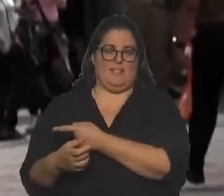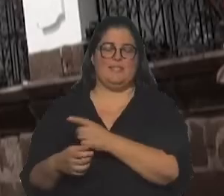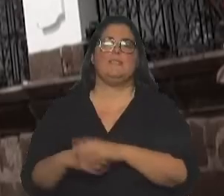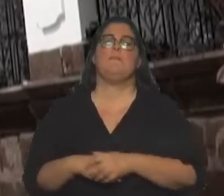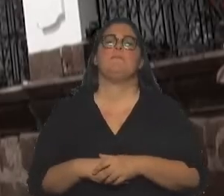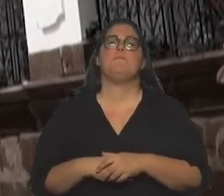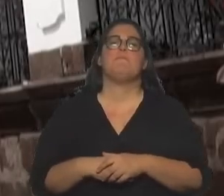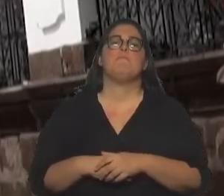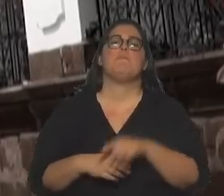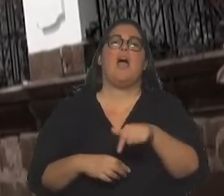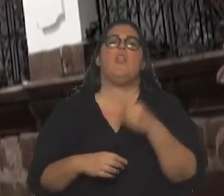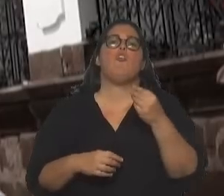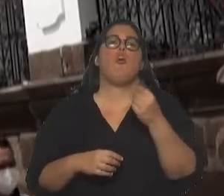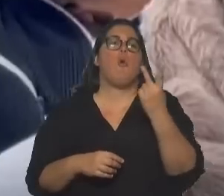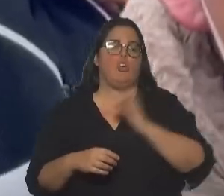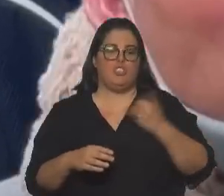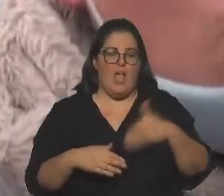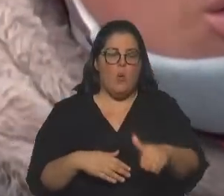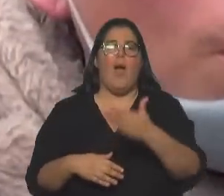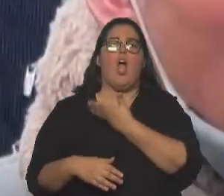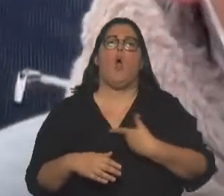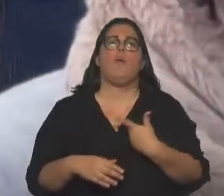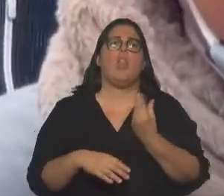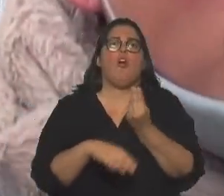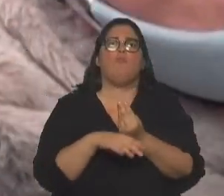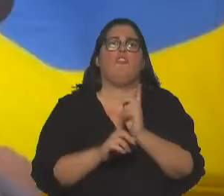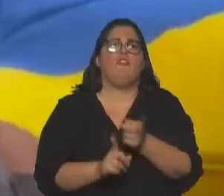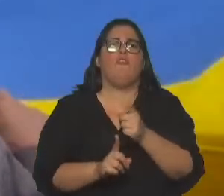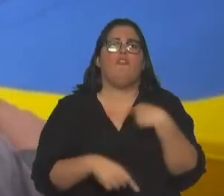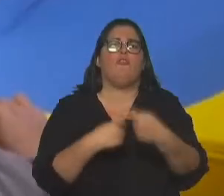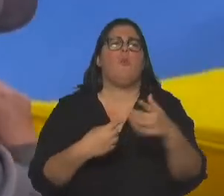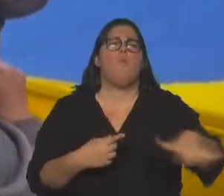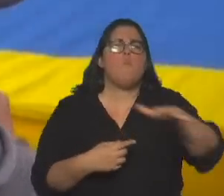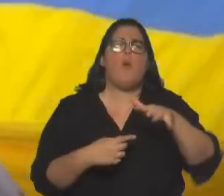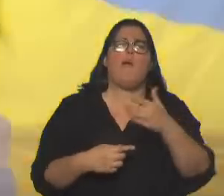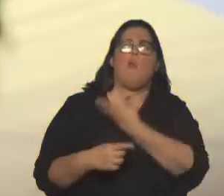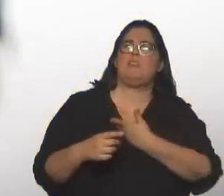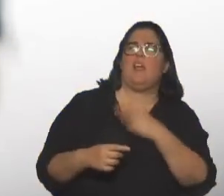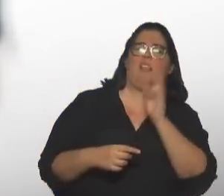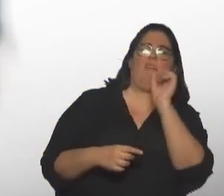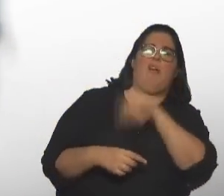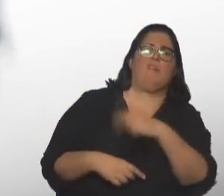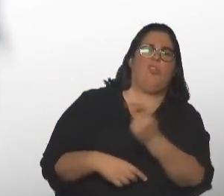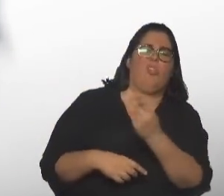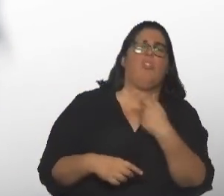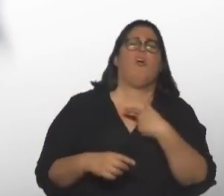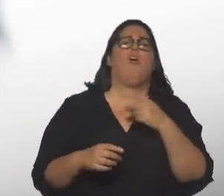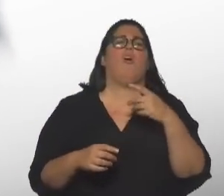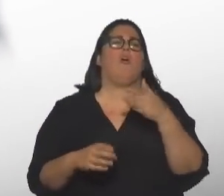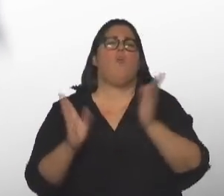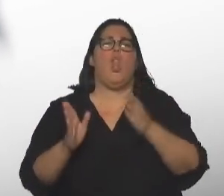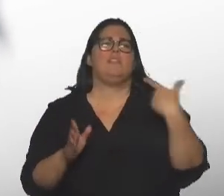gobernabilidad de Ecuador durante los próximos 2 años, con un presidente deslegitimado y en un país atravesado por una violencia